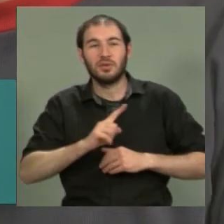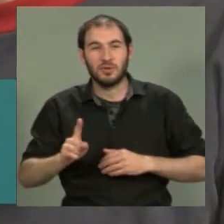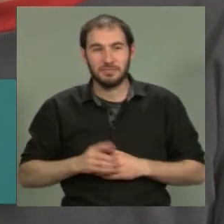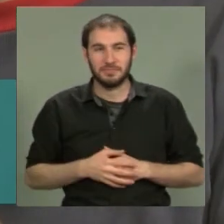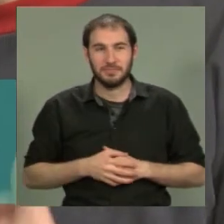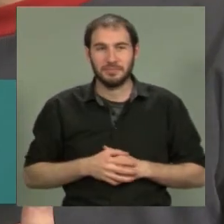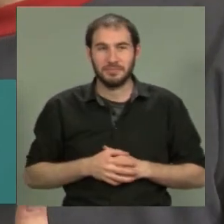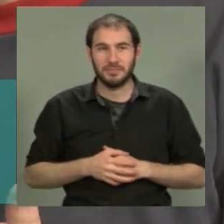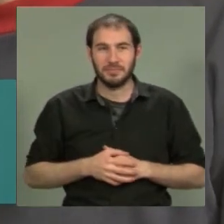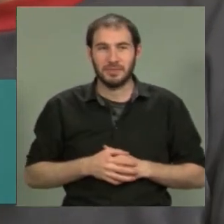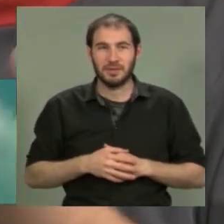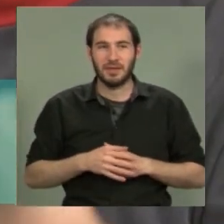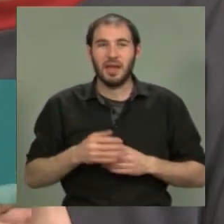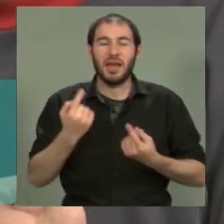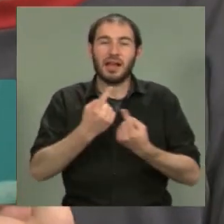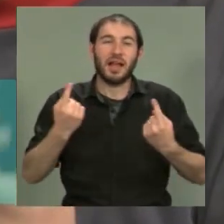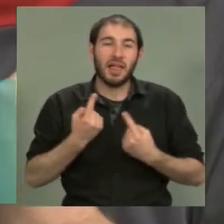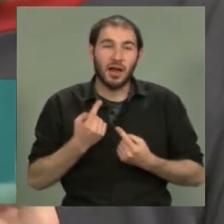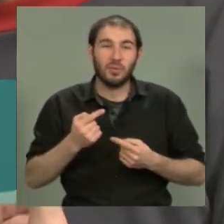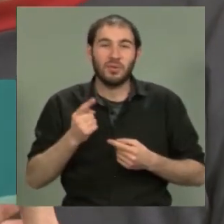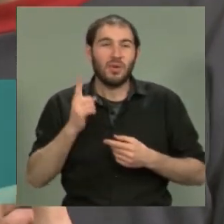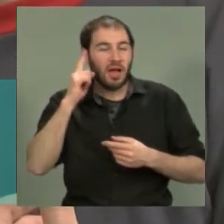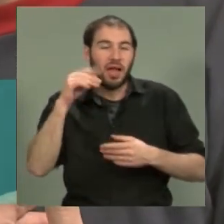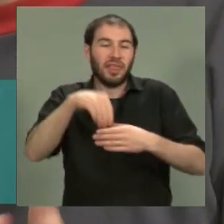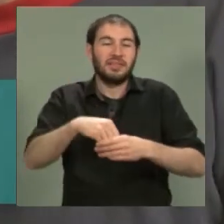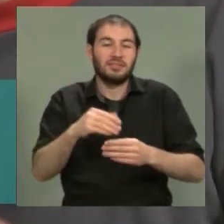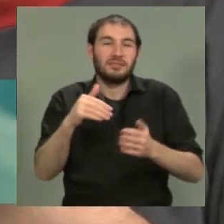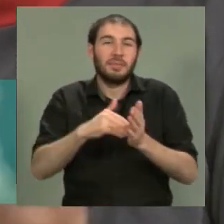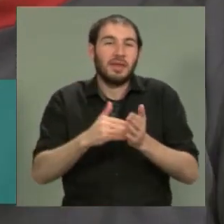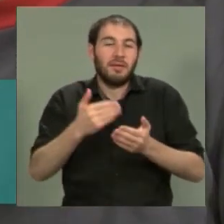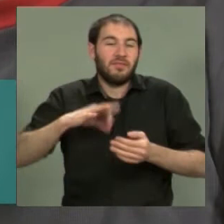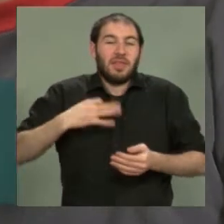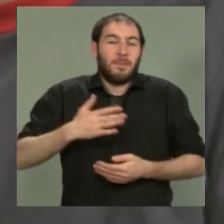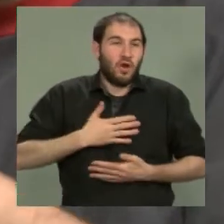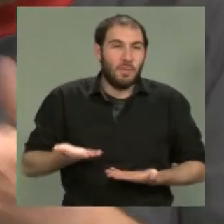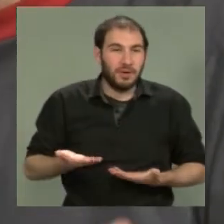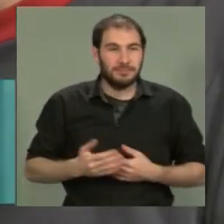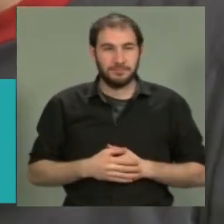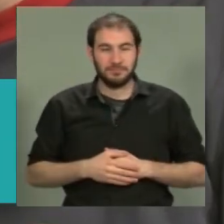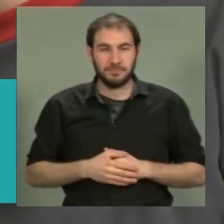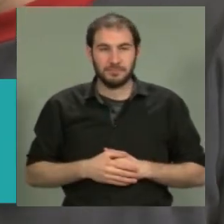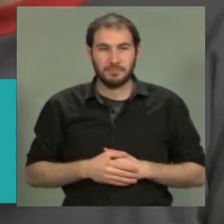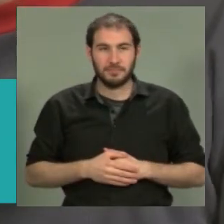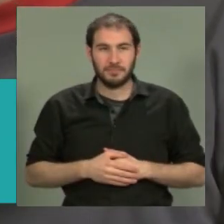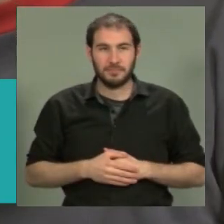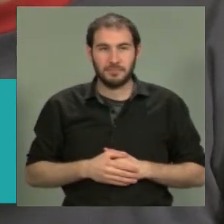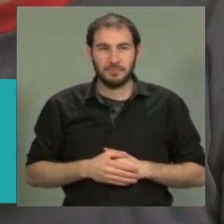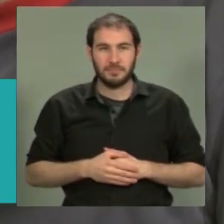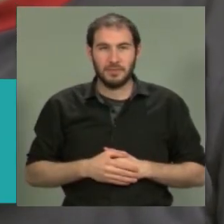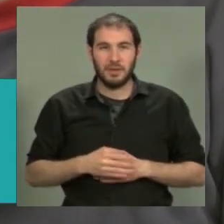cada uno se puede intervenir sobre la propia vida. Yo no tengo por qué, o quien sea,